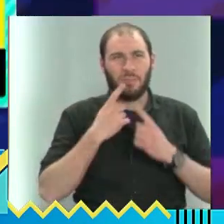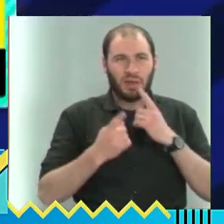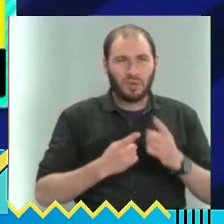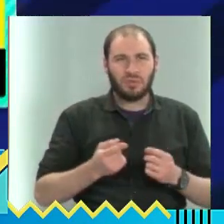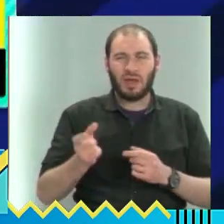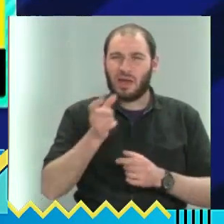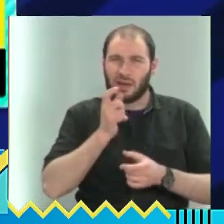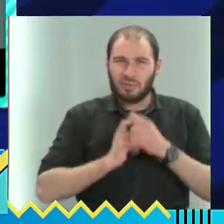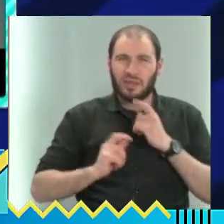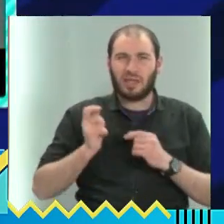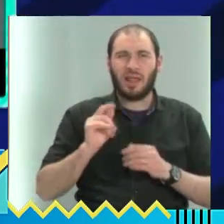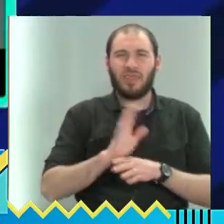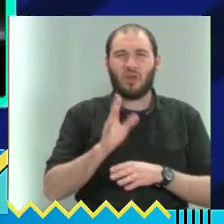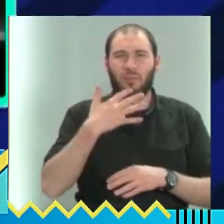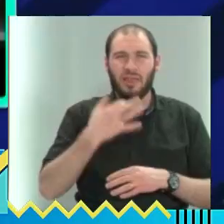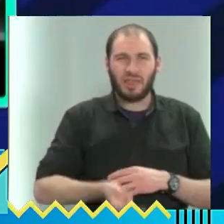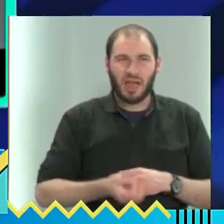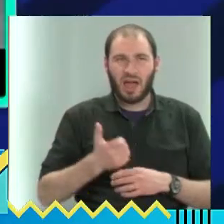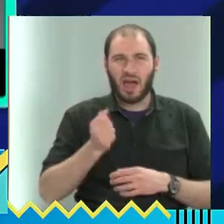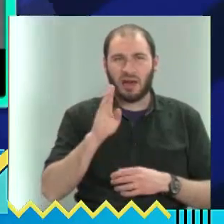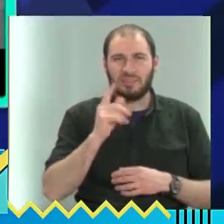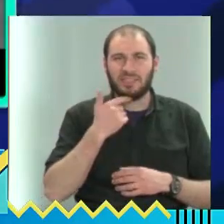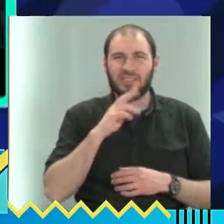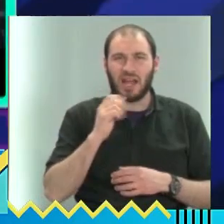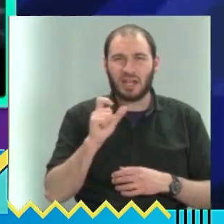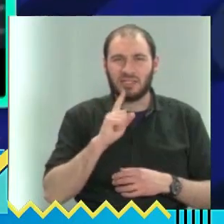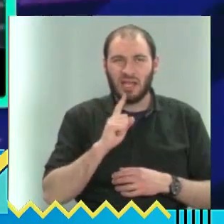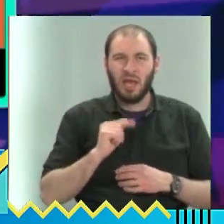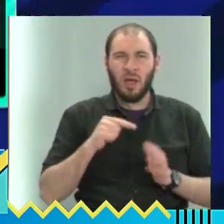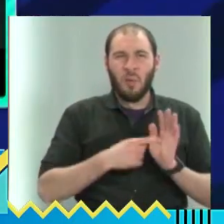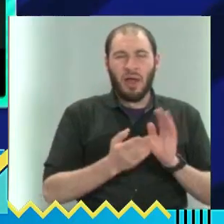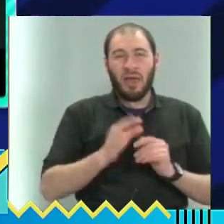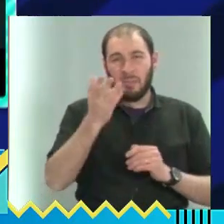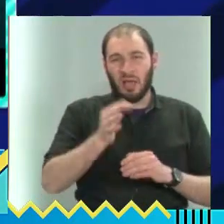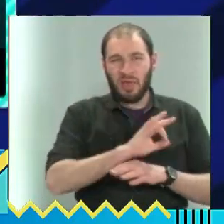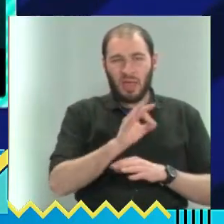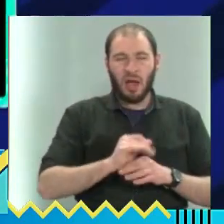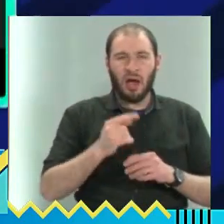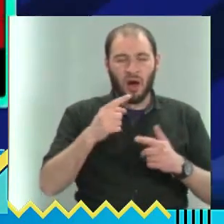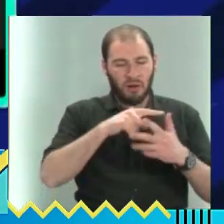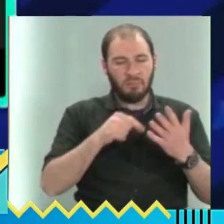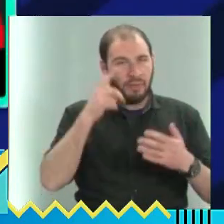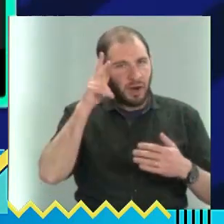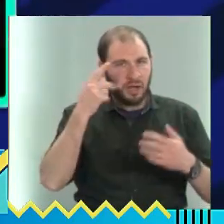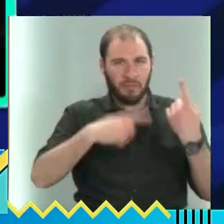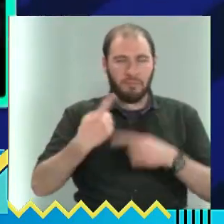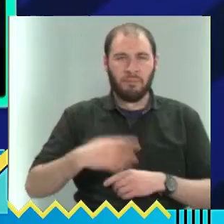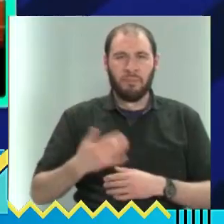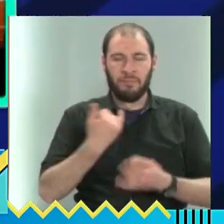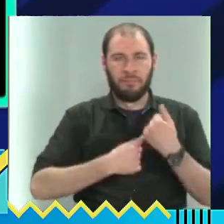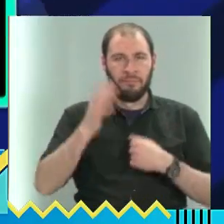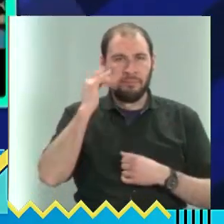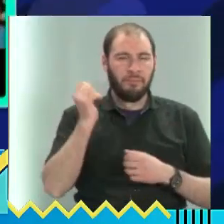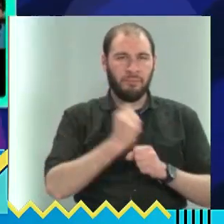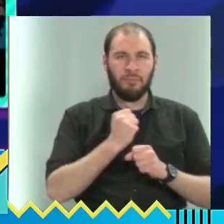nos las va a responder la serie documental Abstract. Nos muestra a diseñadores de 8 disciplinas diferentes que nos hablan de su filosofía